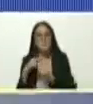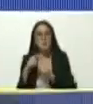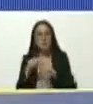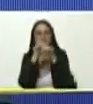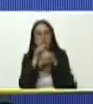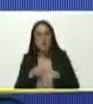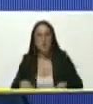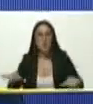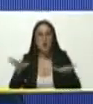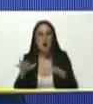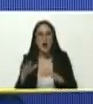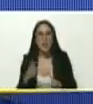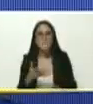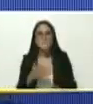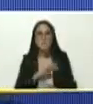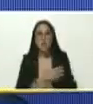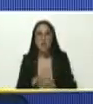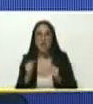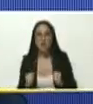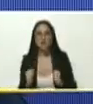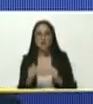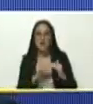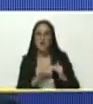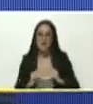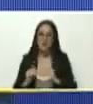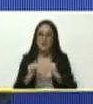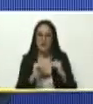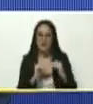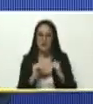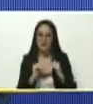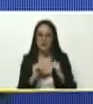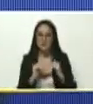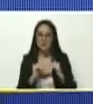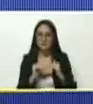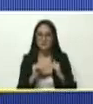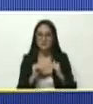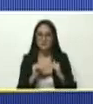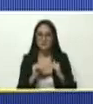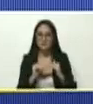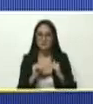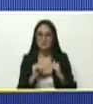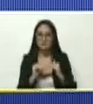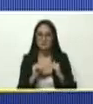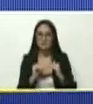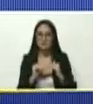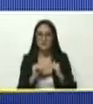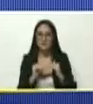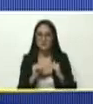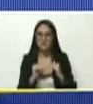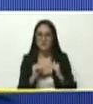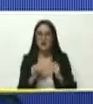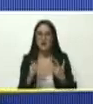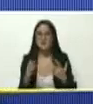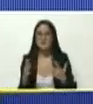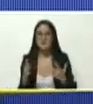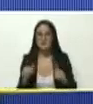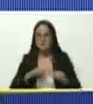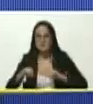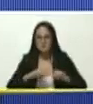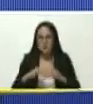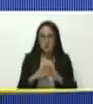muy poderoso de estabilidad y de equilibrio. Y mover todas las jugadas y